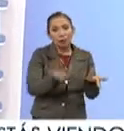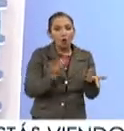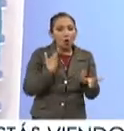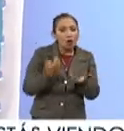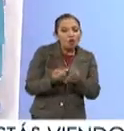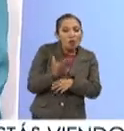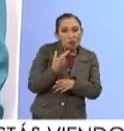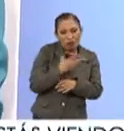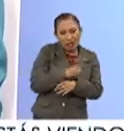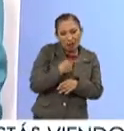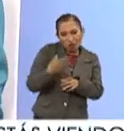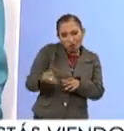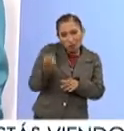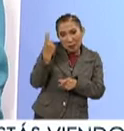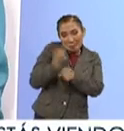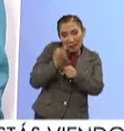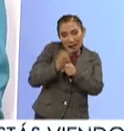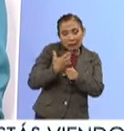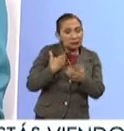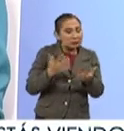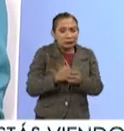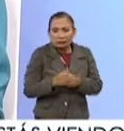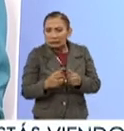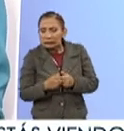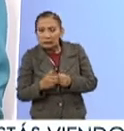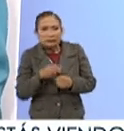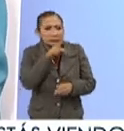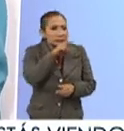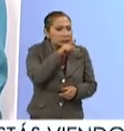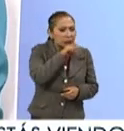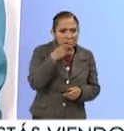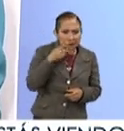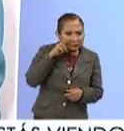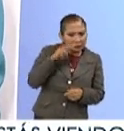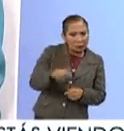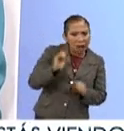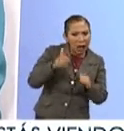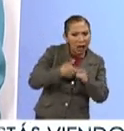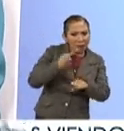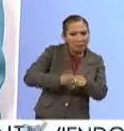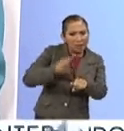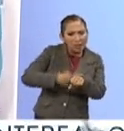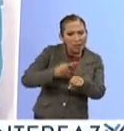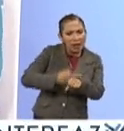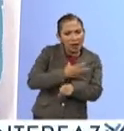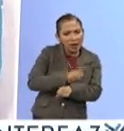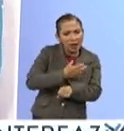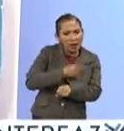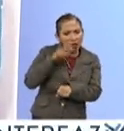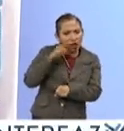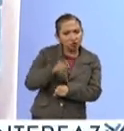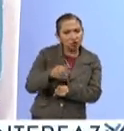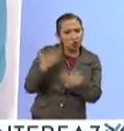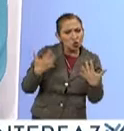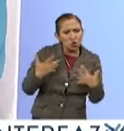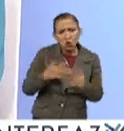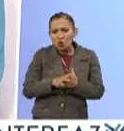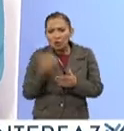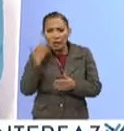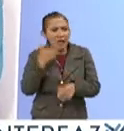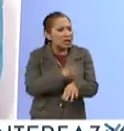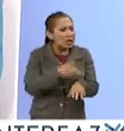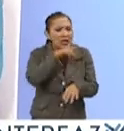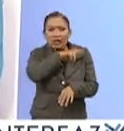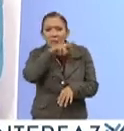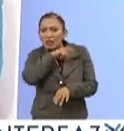primerizos, están muy ansiosos cuando pues sucede alguna enfermedad con los niños y quieren